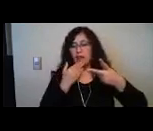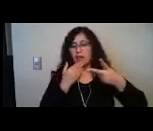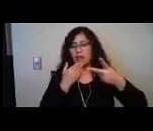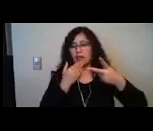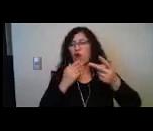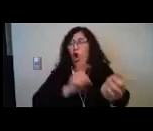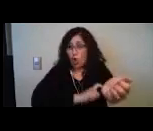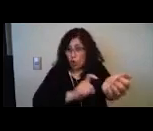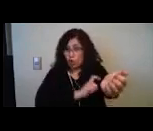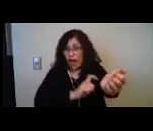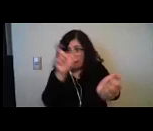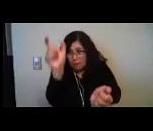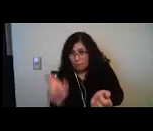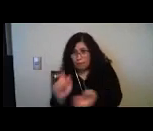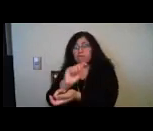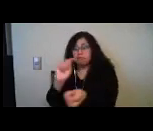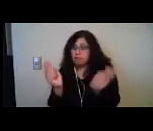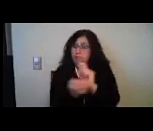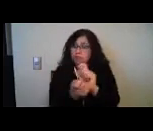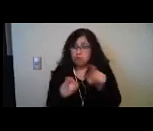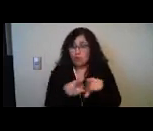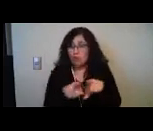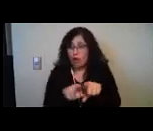conductual, ya.